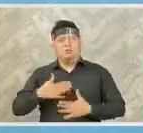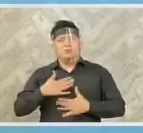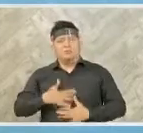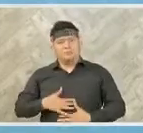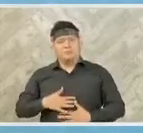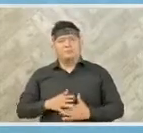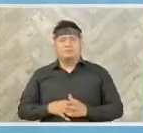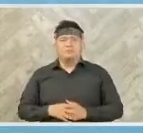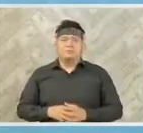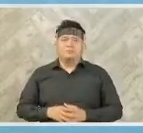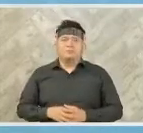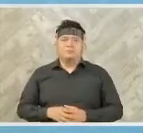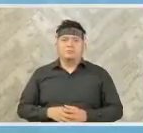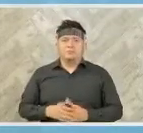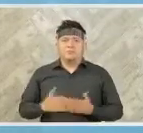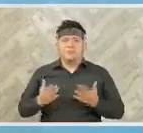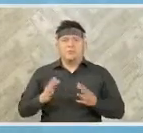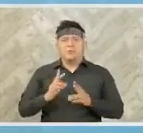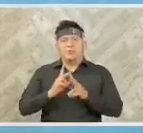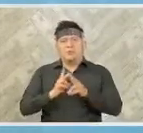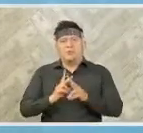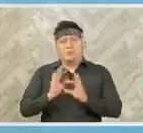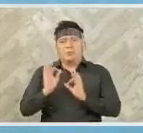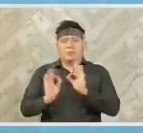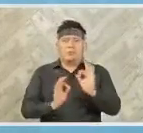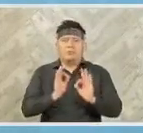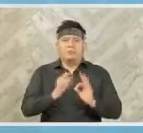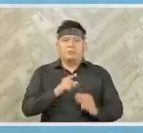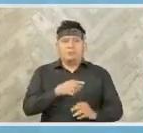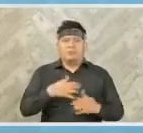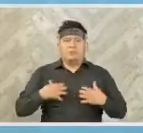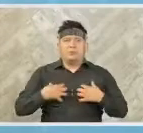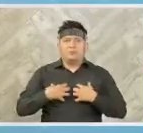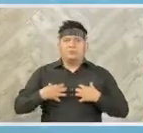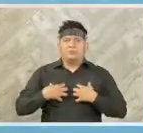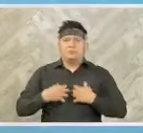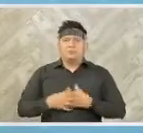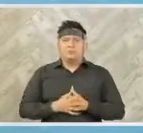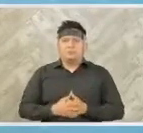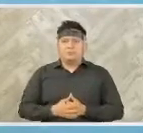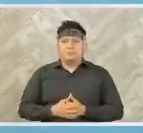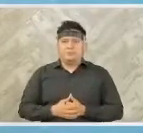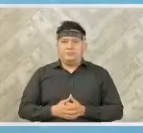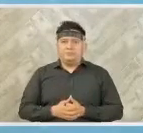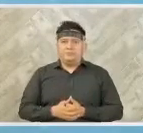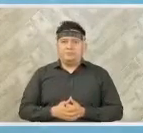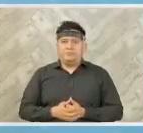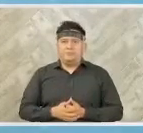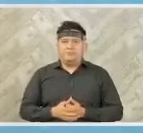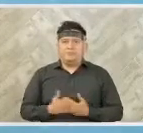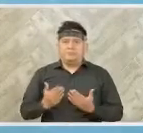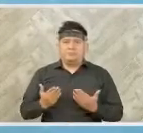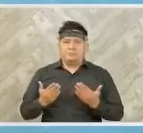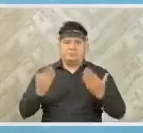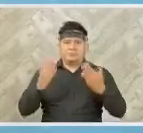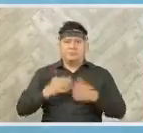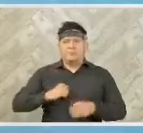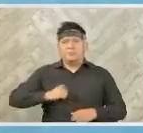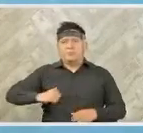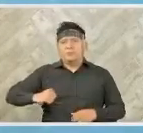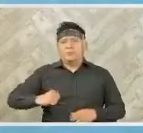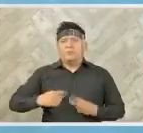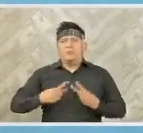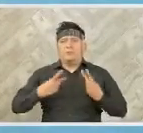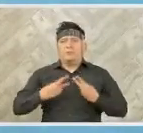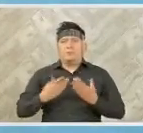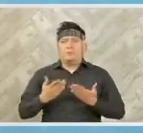consecuencia proteger al ser sintiente, en este caso desde la perspectiva de la vulneración del derecho a la vida